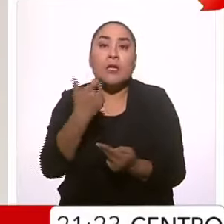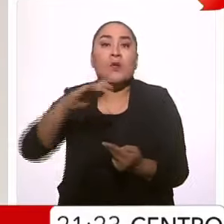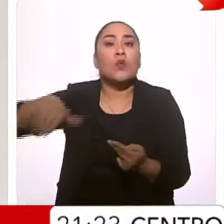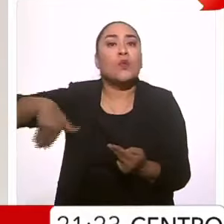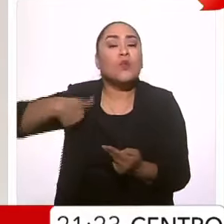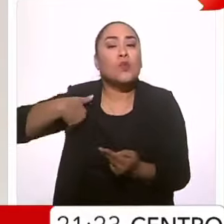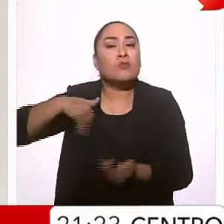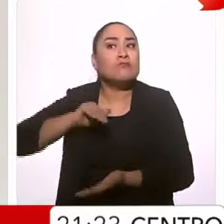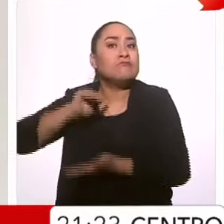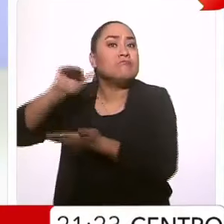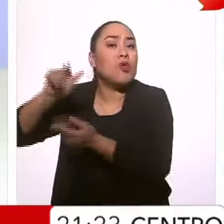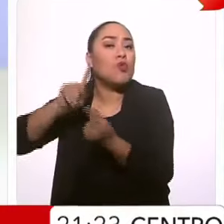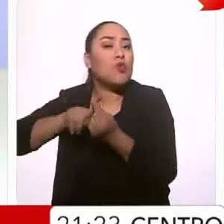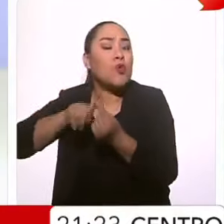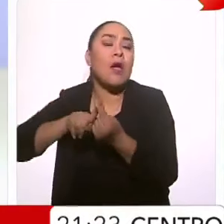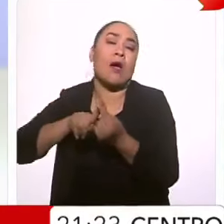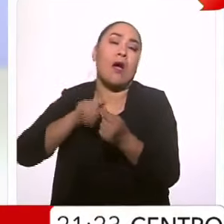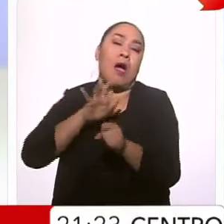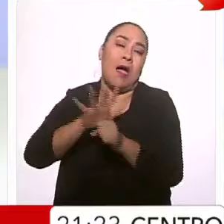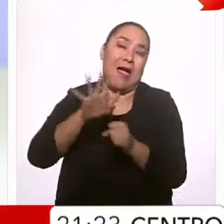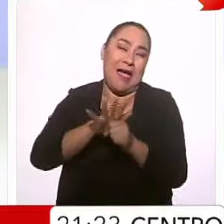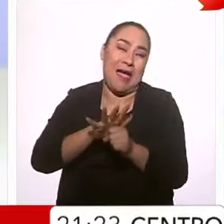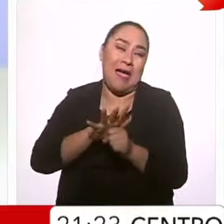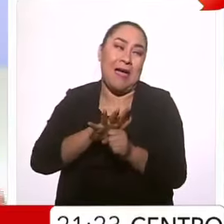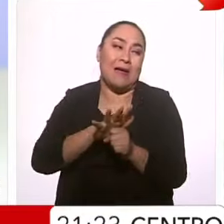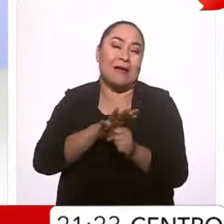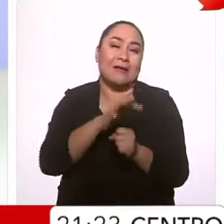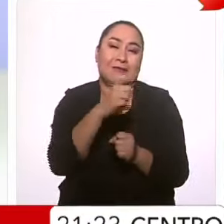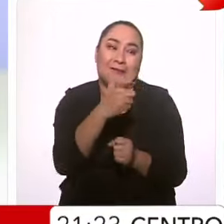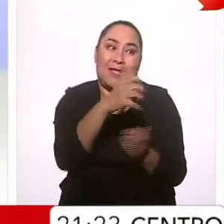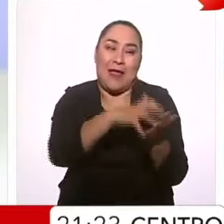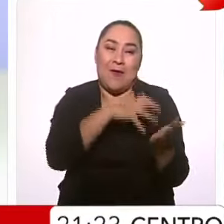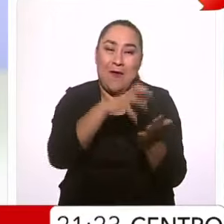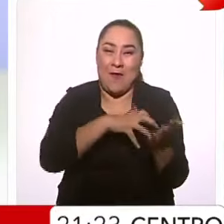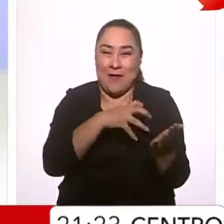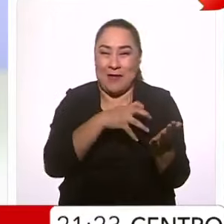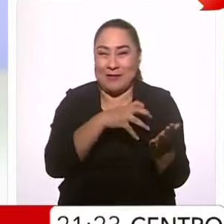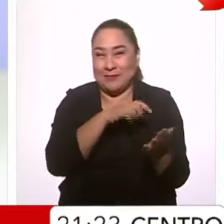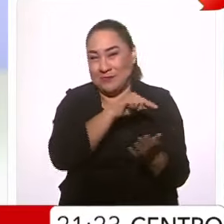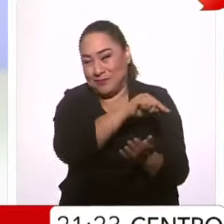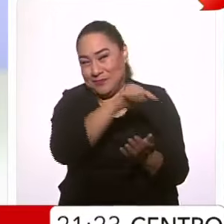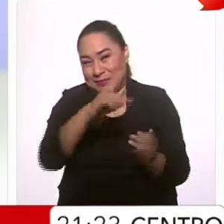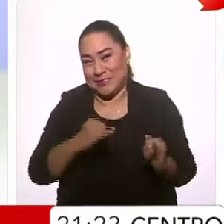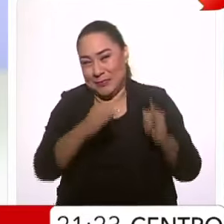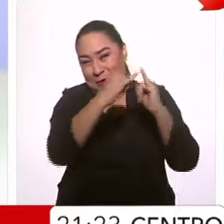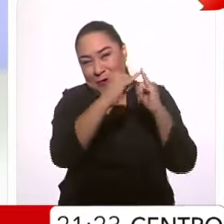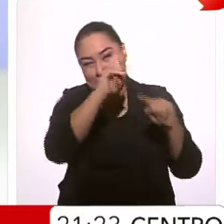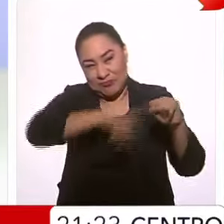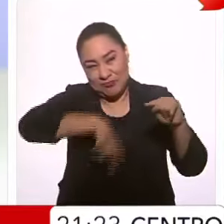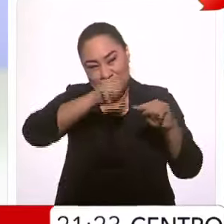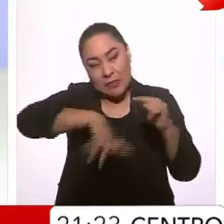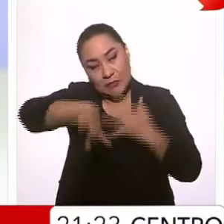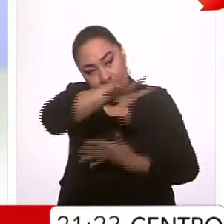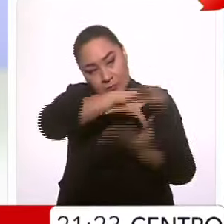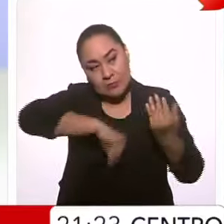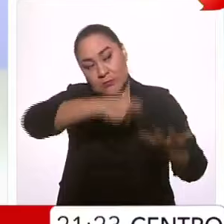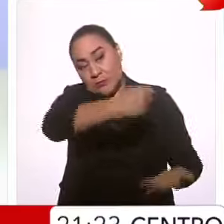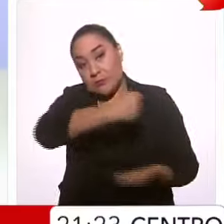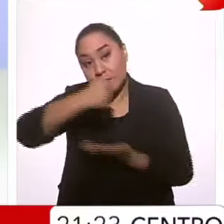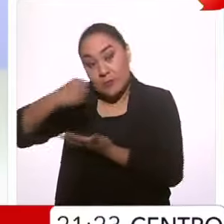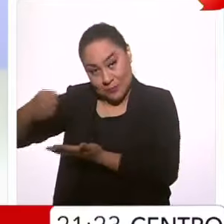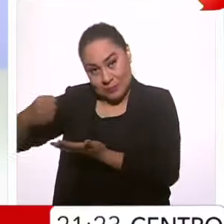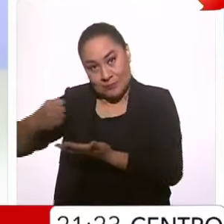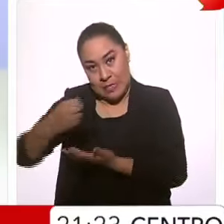de los ahorros que tienen que ver con la otra reforma. Por eso es importante hoy decirle a la gente que estén al pendiente de todas las discusiones